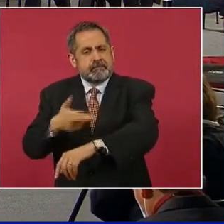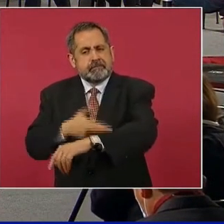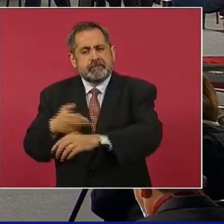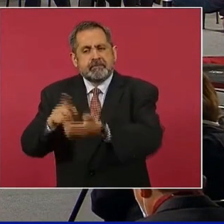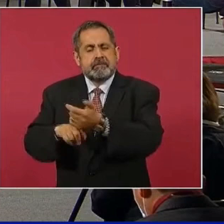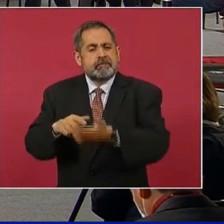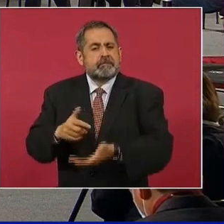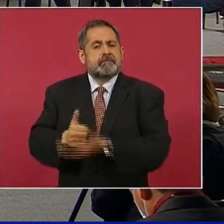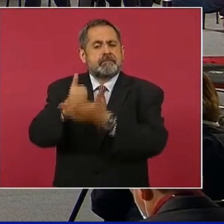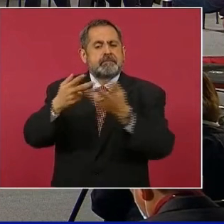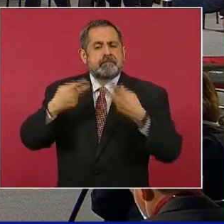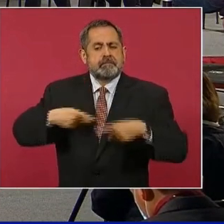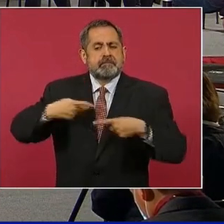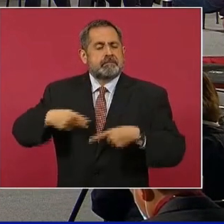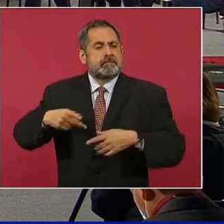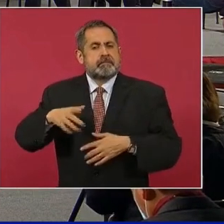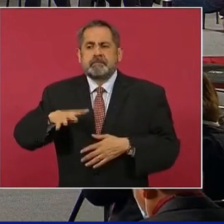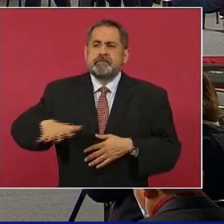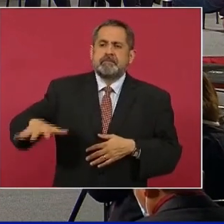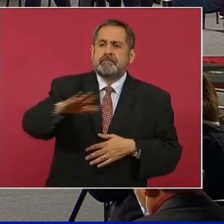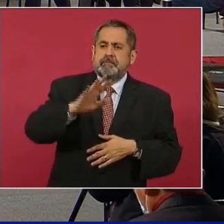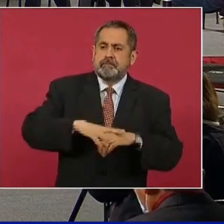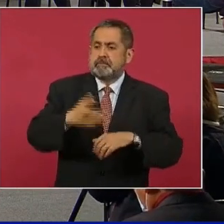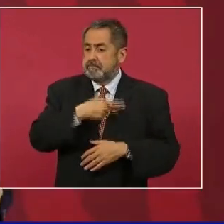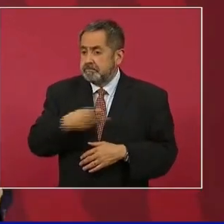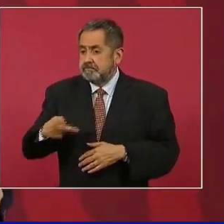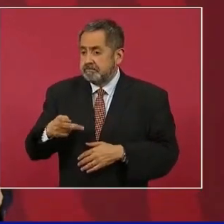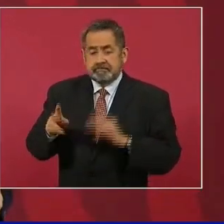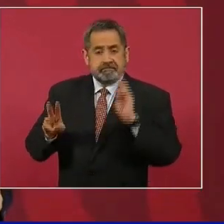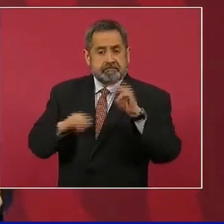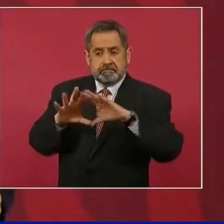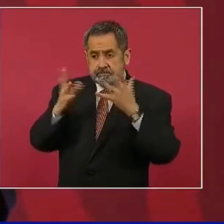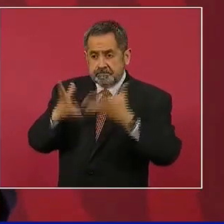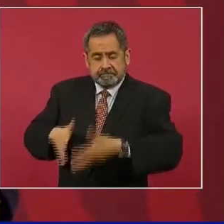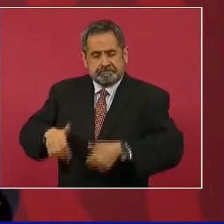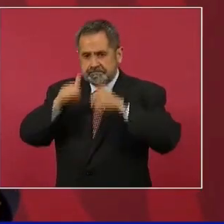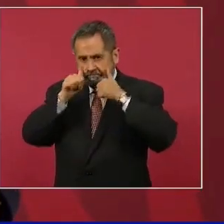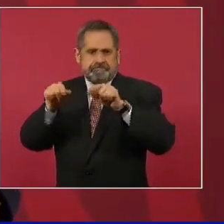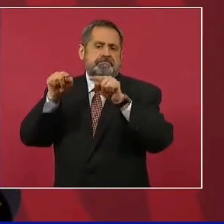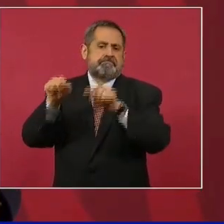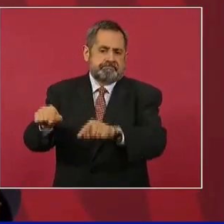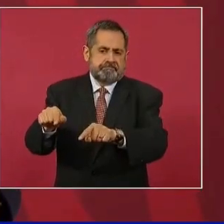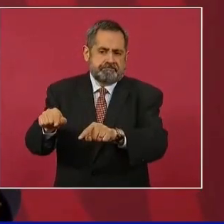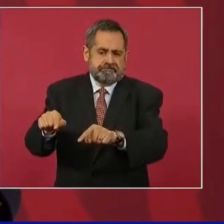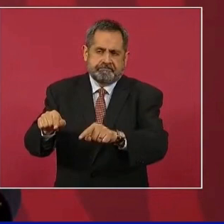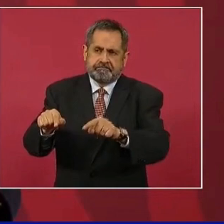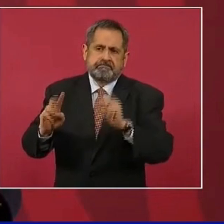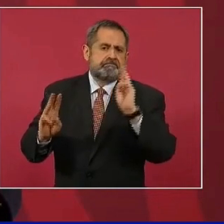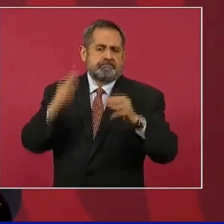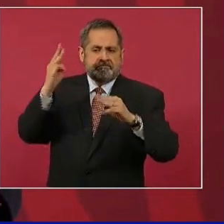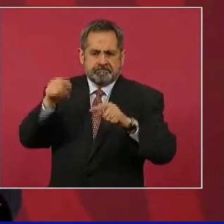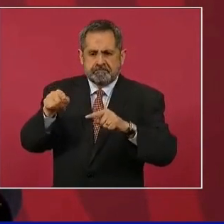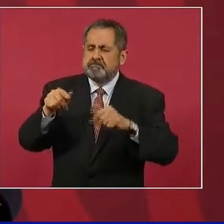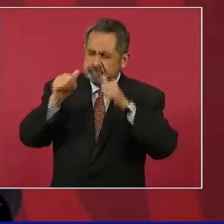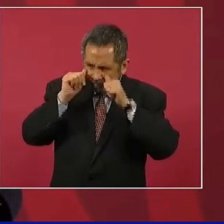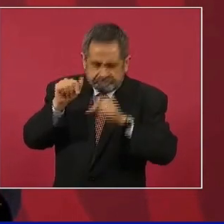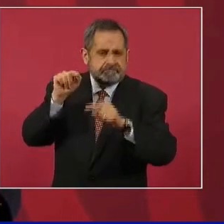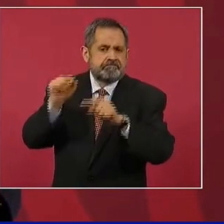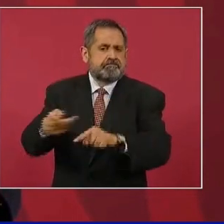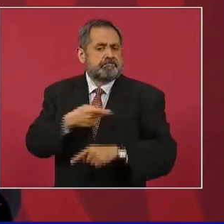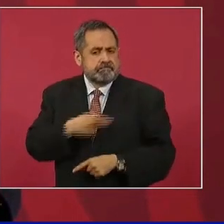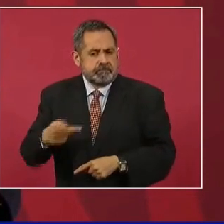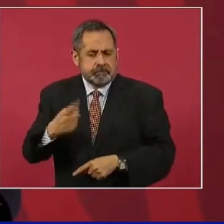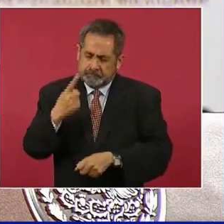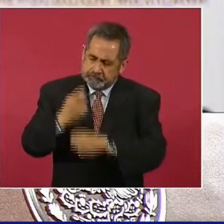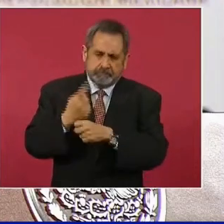pobres de la tierra, a los pobres del mundo, porque